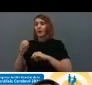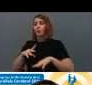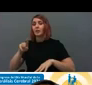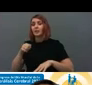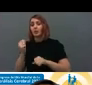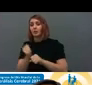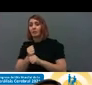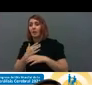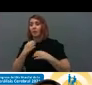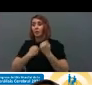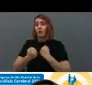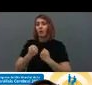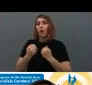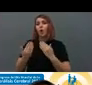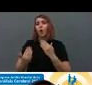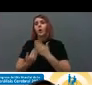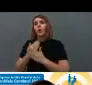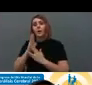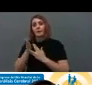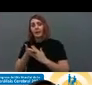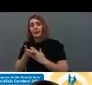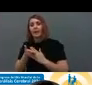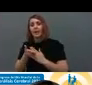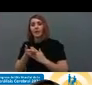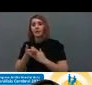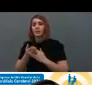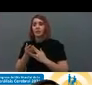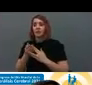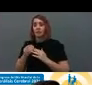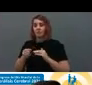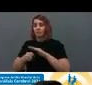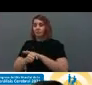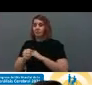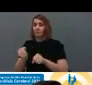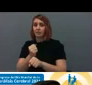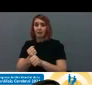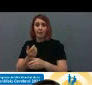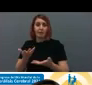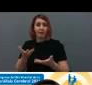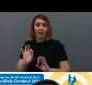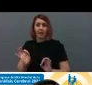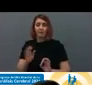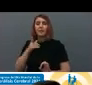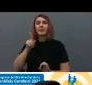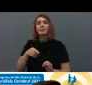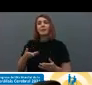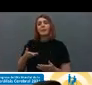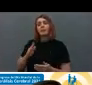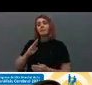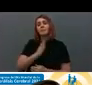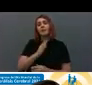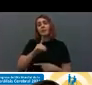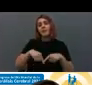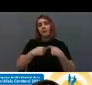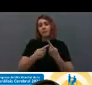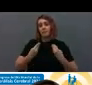renuncias? ¿Jornadas partidas? ¿No acceso al mercado de trabajo? Pero también tiene un impacto familiar y